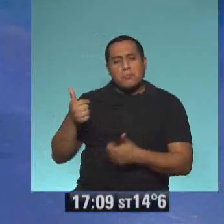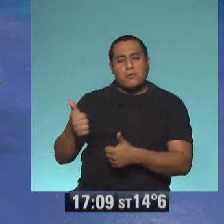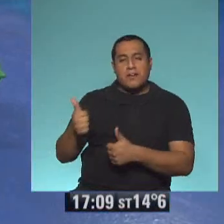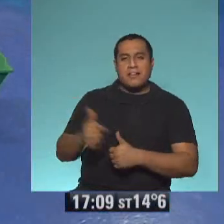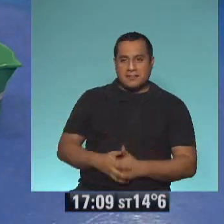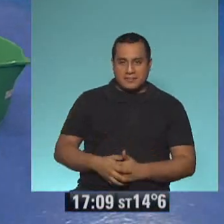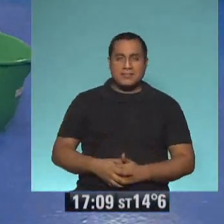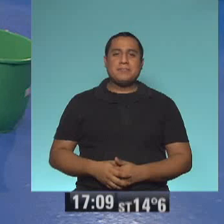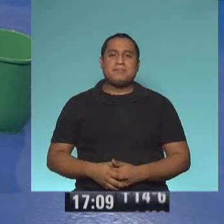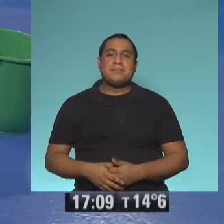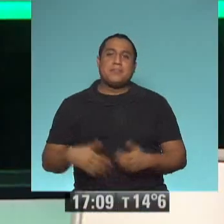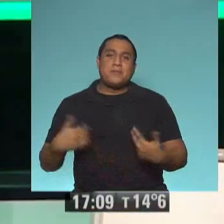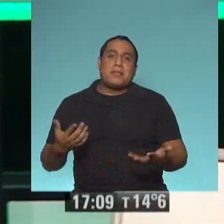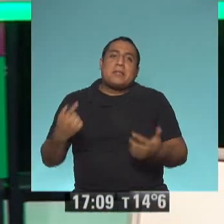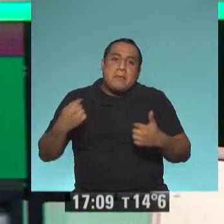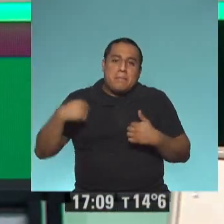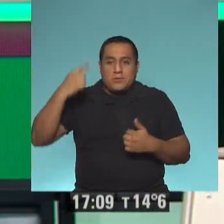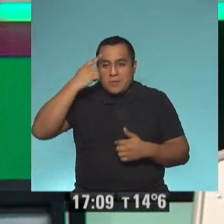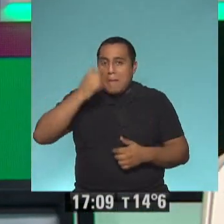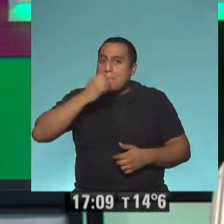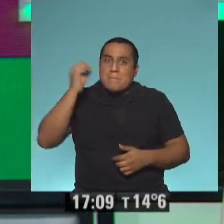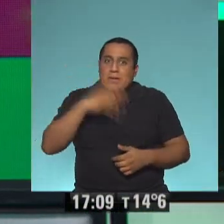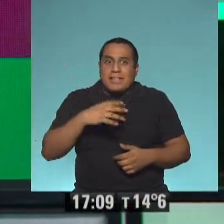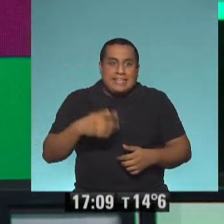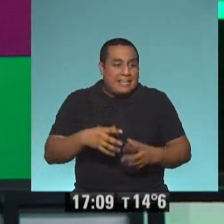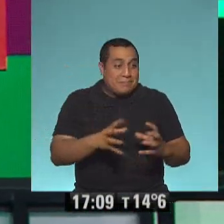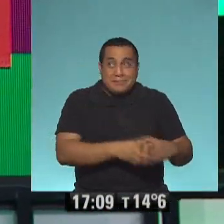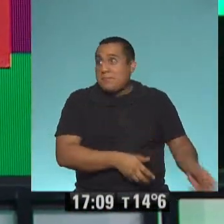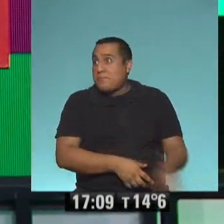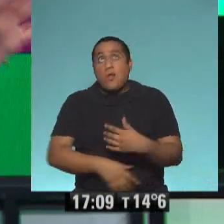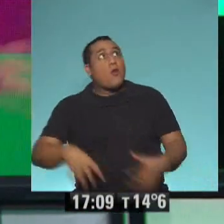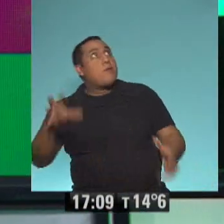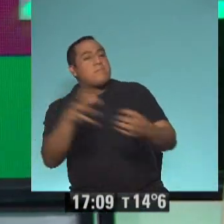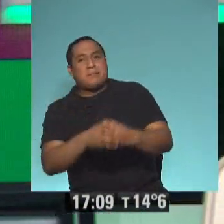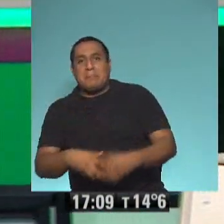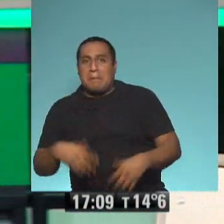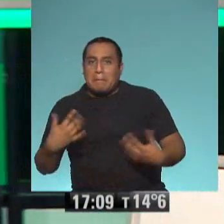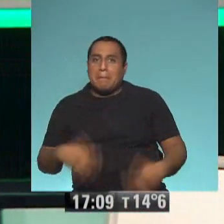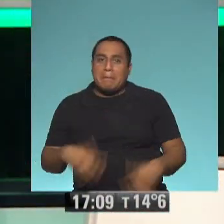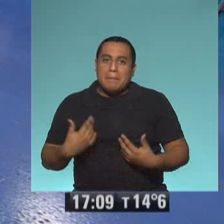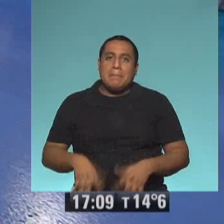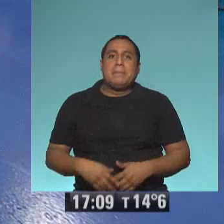muy bien pero igual es lo mejor que hicimos intercambio que yo